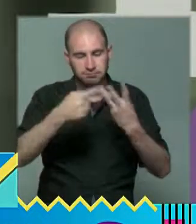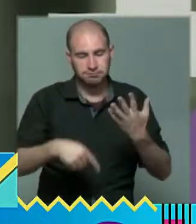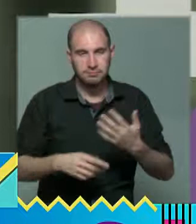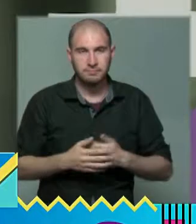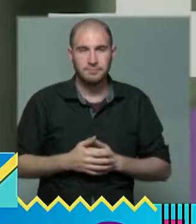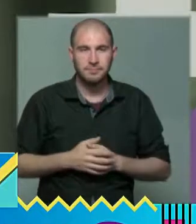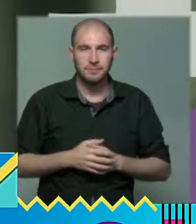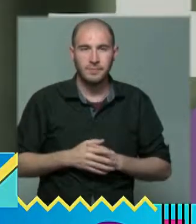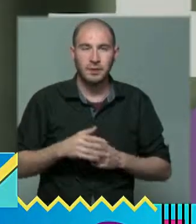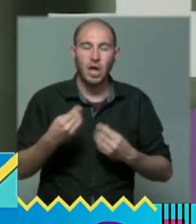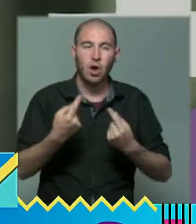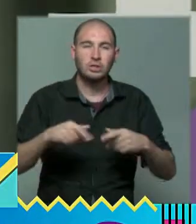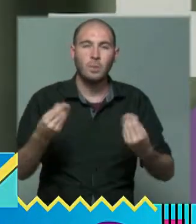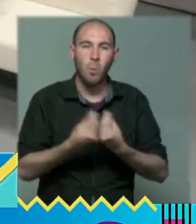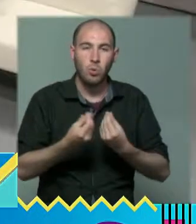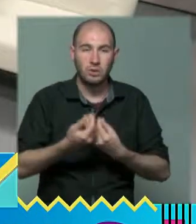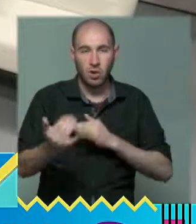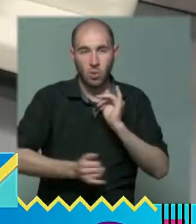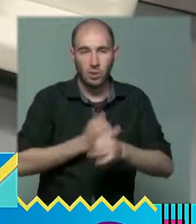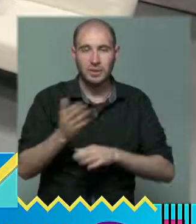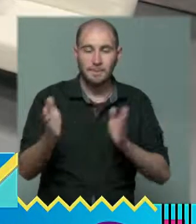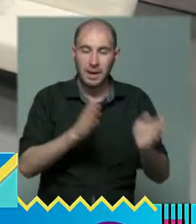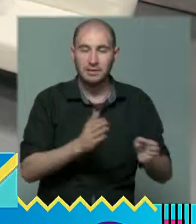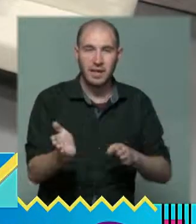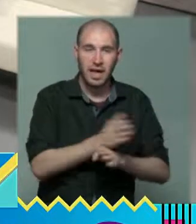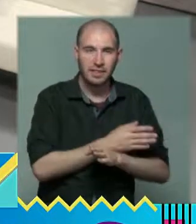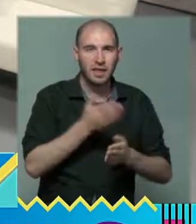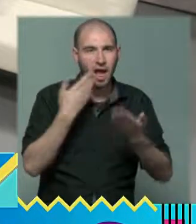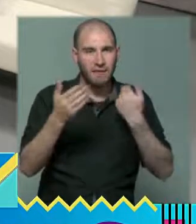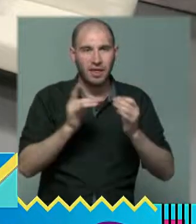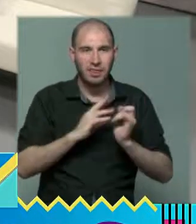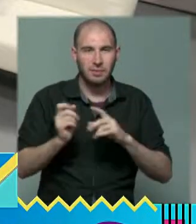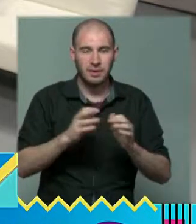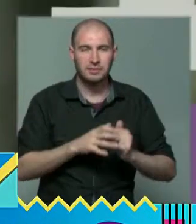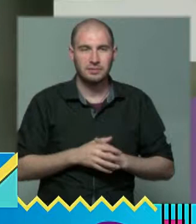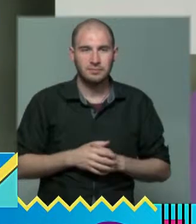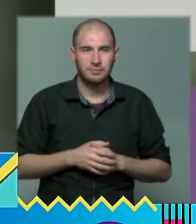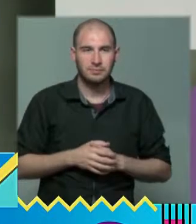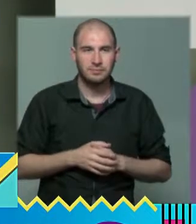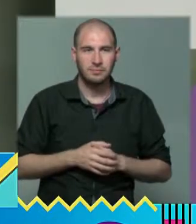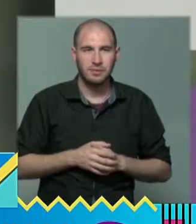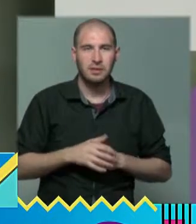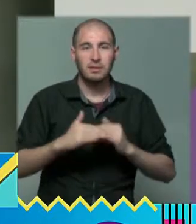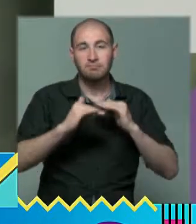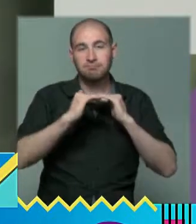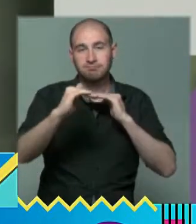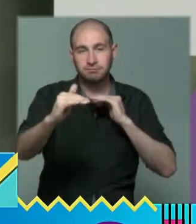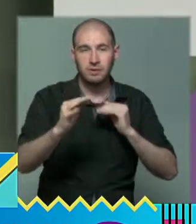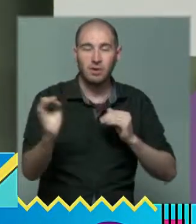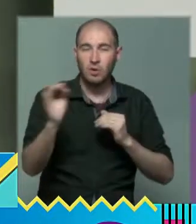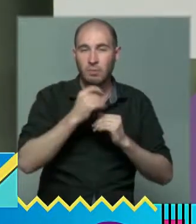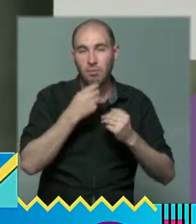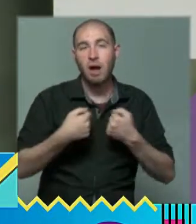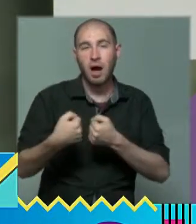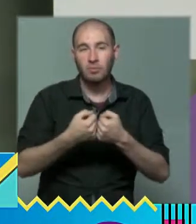Y justamente varias de las cosas que mencionábamos en el bloque anterior y que hemos charlado y debatido se mantienen, o por lo menos estamos de